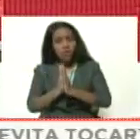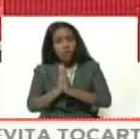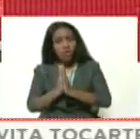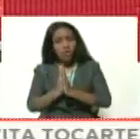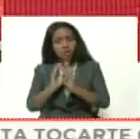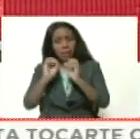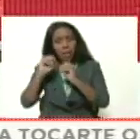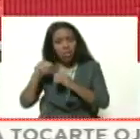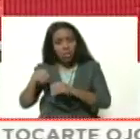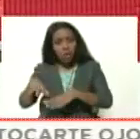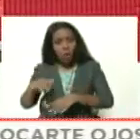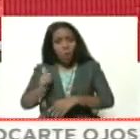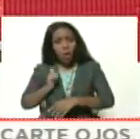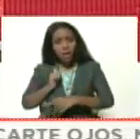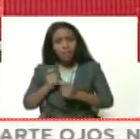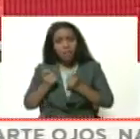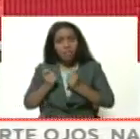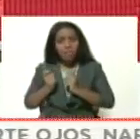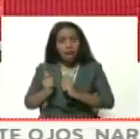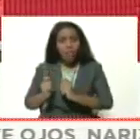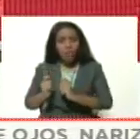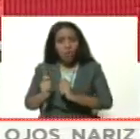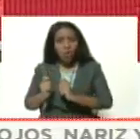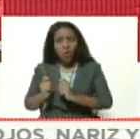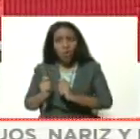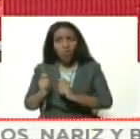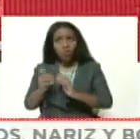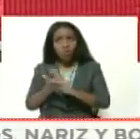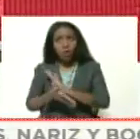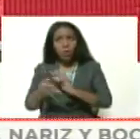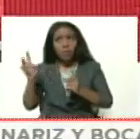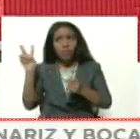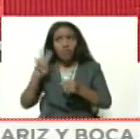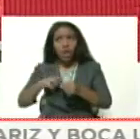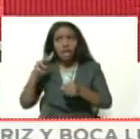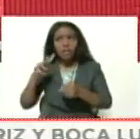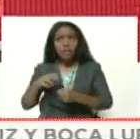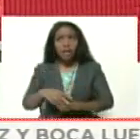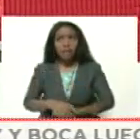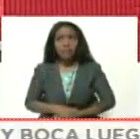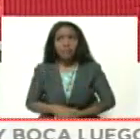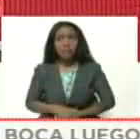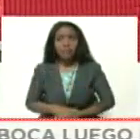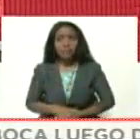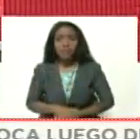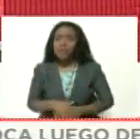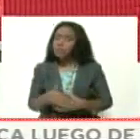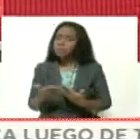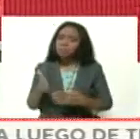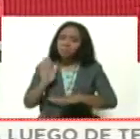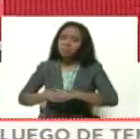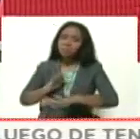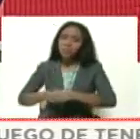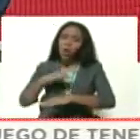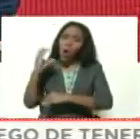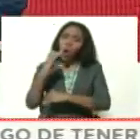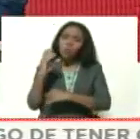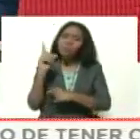abandone cualquier intento o intención violenta? ¿Y qué es lo que está pasando en Colombia